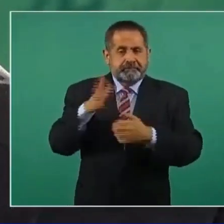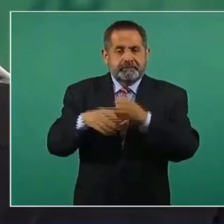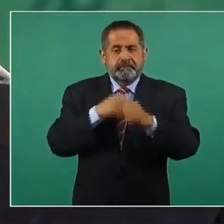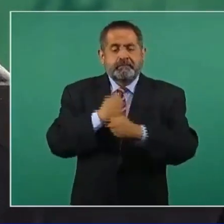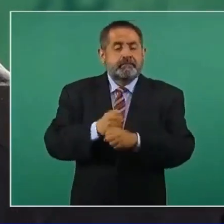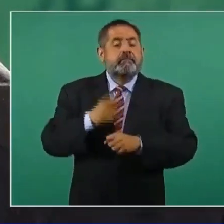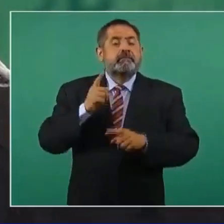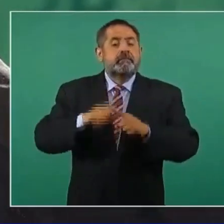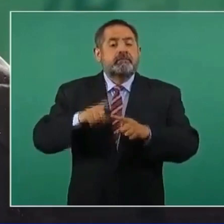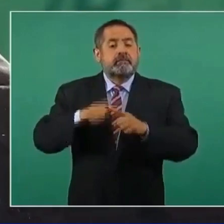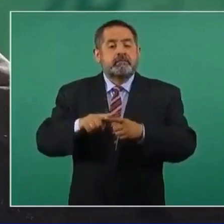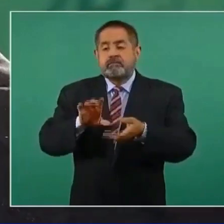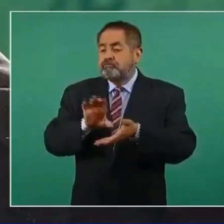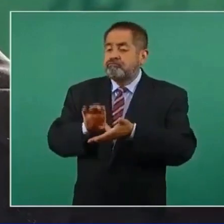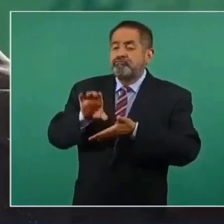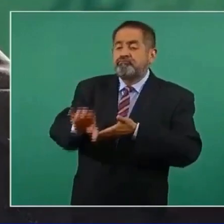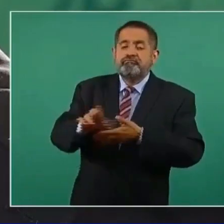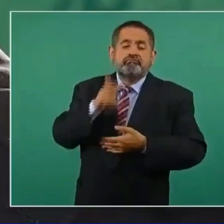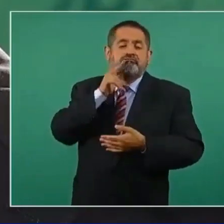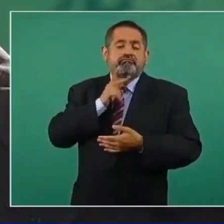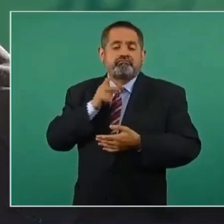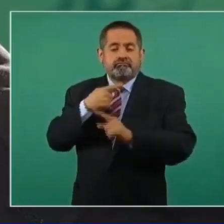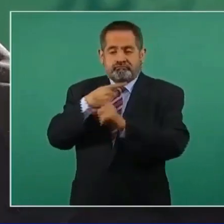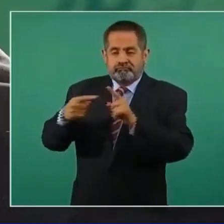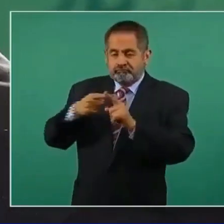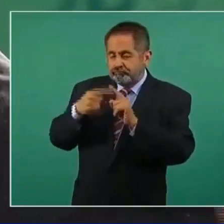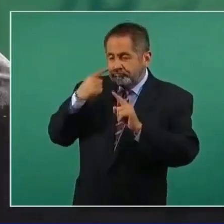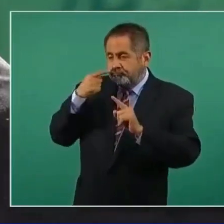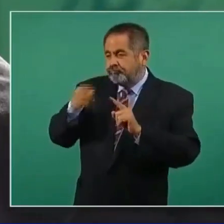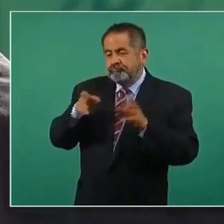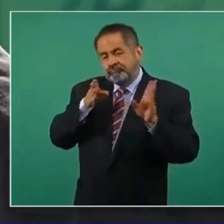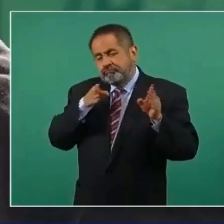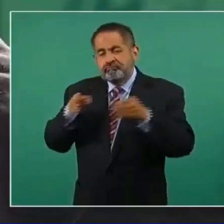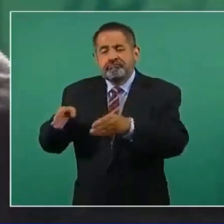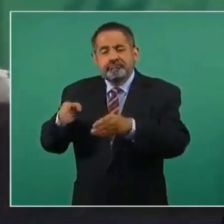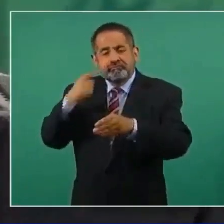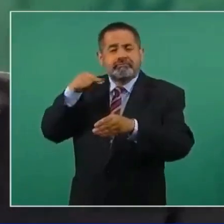la mitad de la inversión en Pemex se orientó